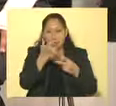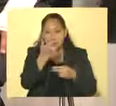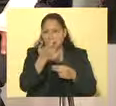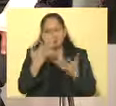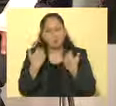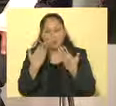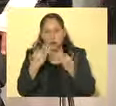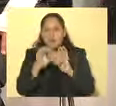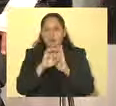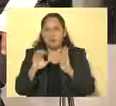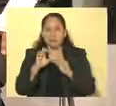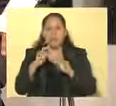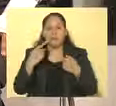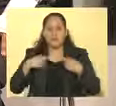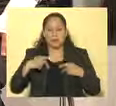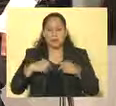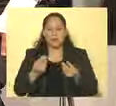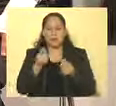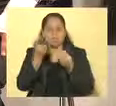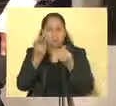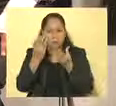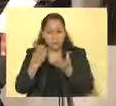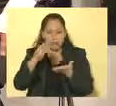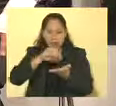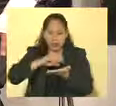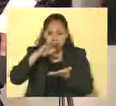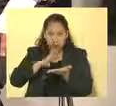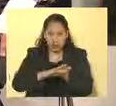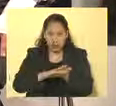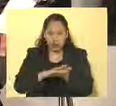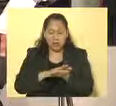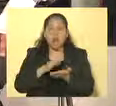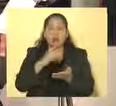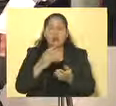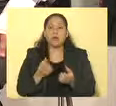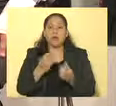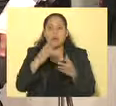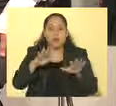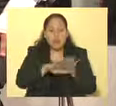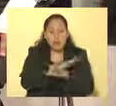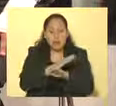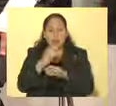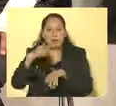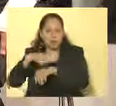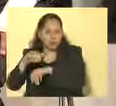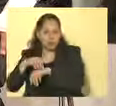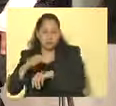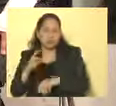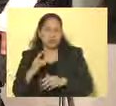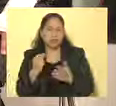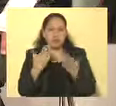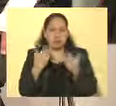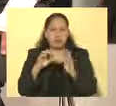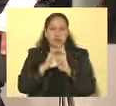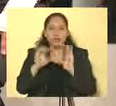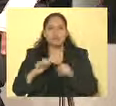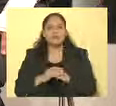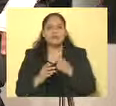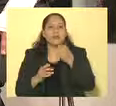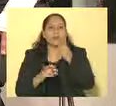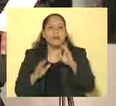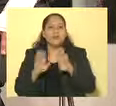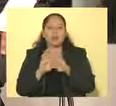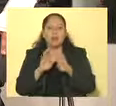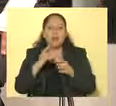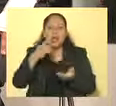tarifa. De hecho, ningún proveedor ha registrado esos gastos de portabilidad. Según tengo entendido, los meten como estos